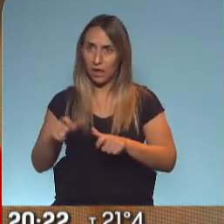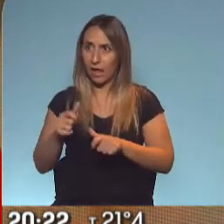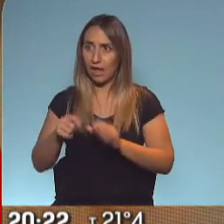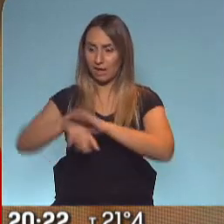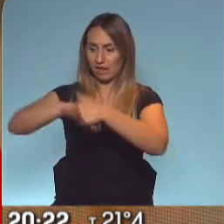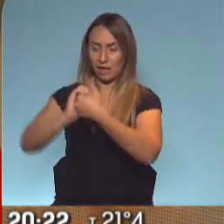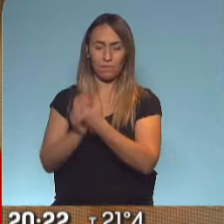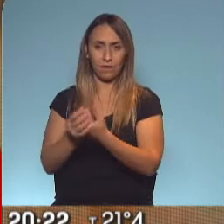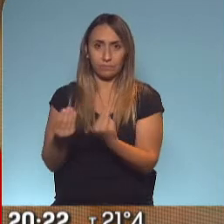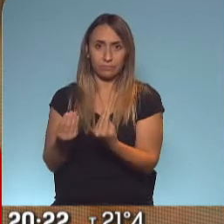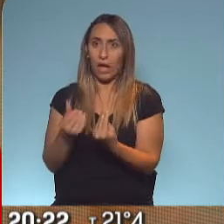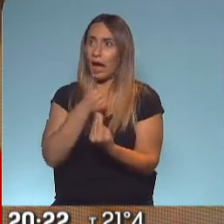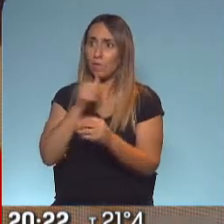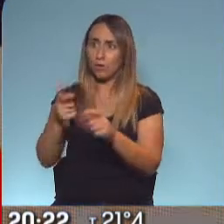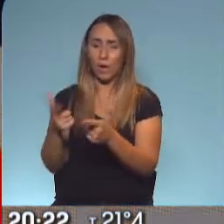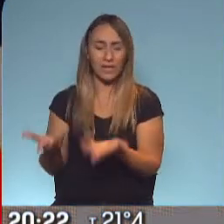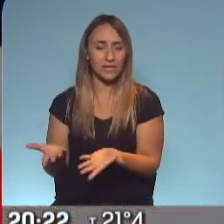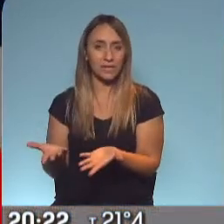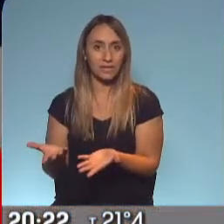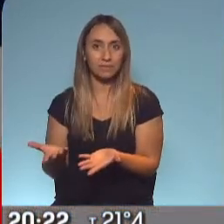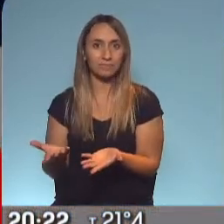estás poniendo cifras. Sí,